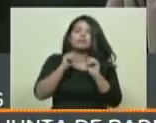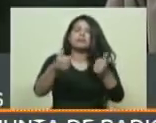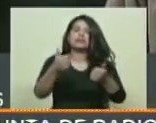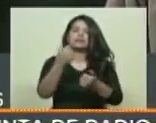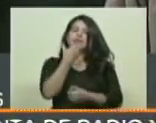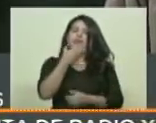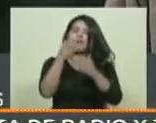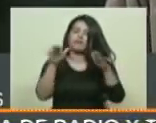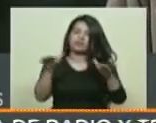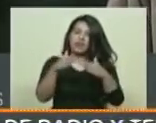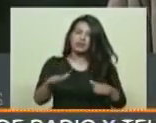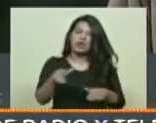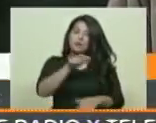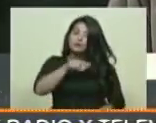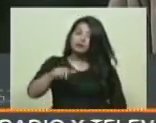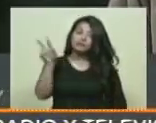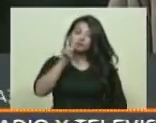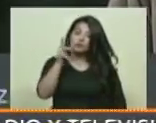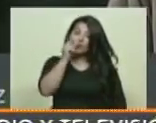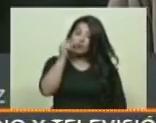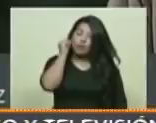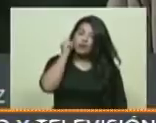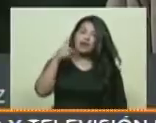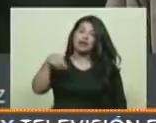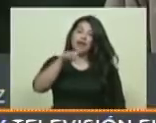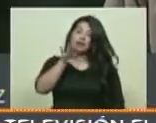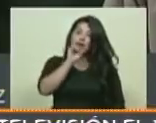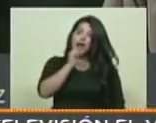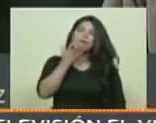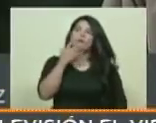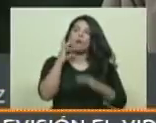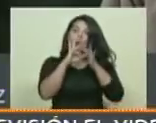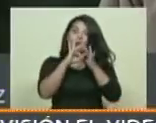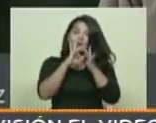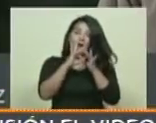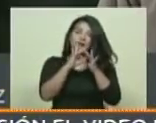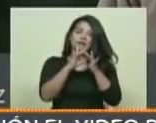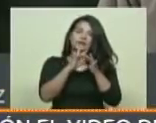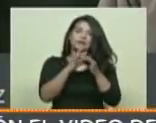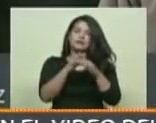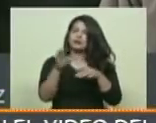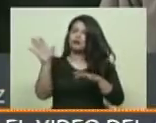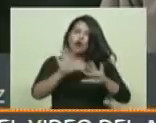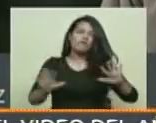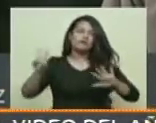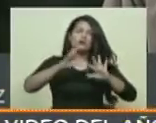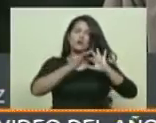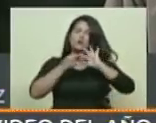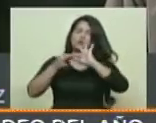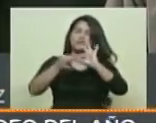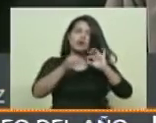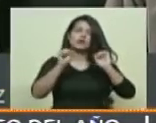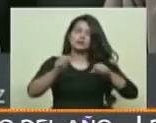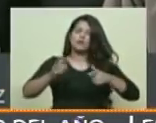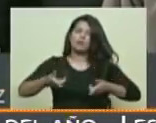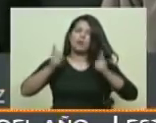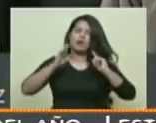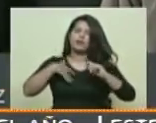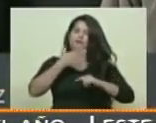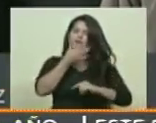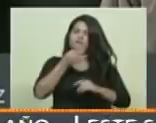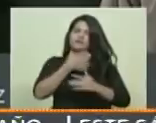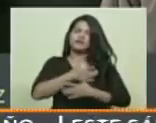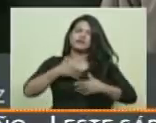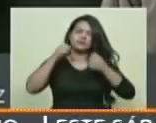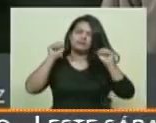entendamos los venezolanos y las venezolanas que a través de la unidad, a través de la unión nacional, nosotros podremos hacer posible